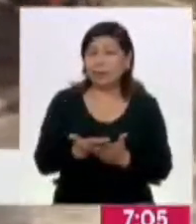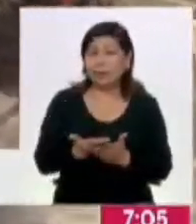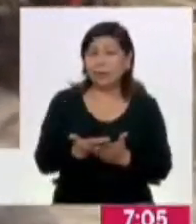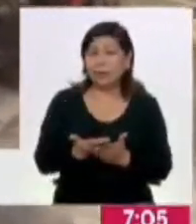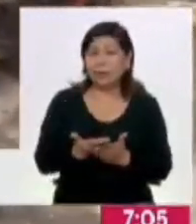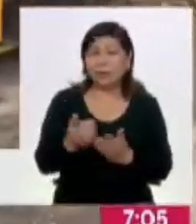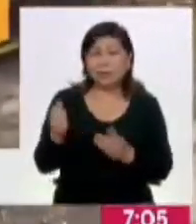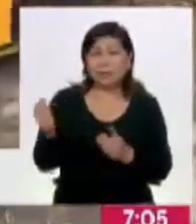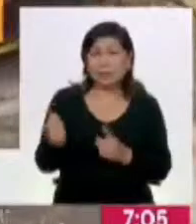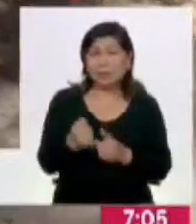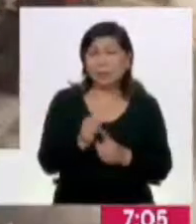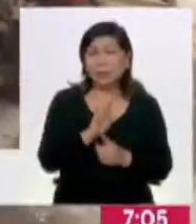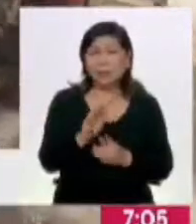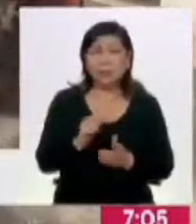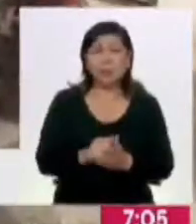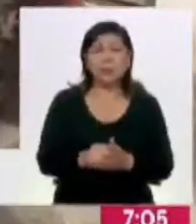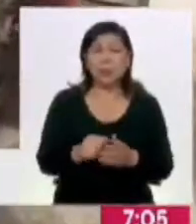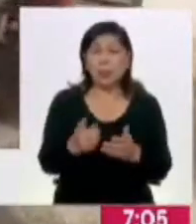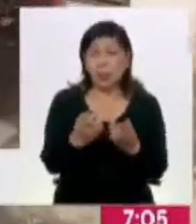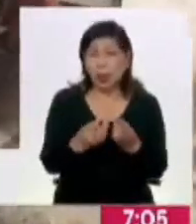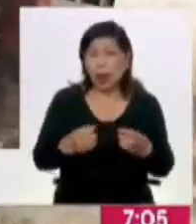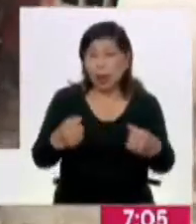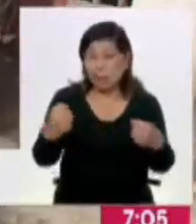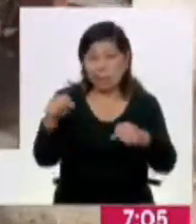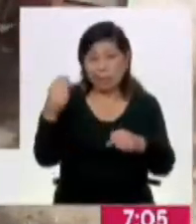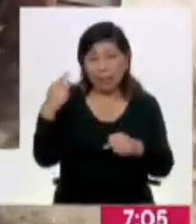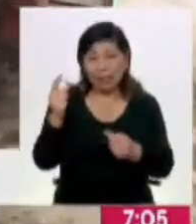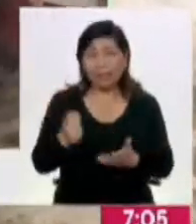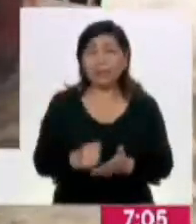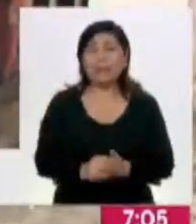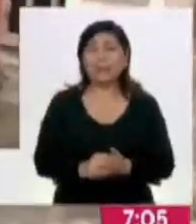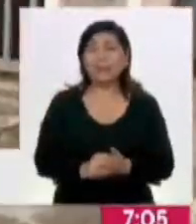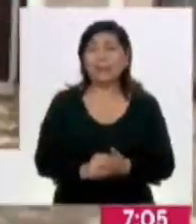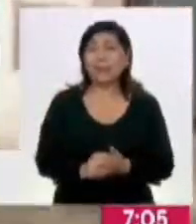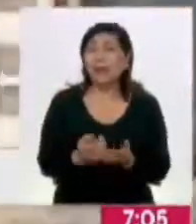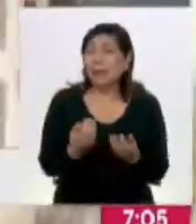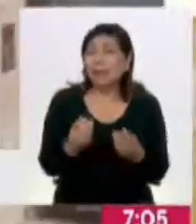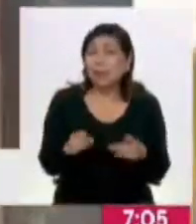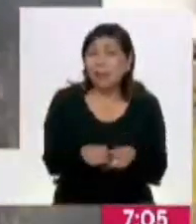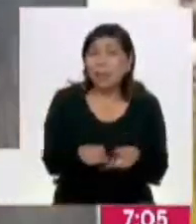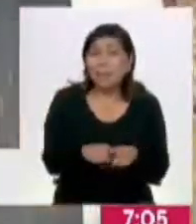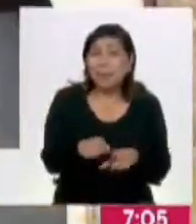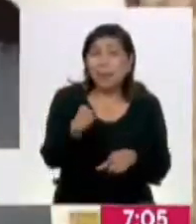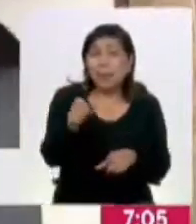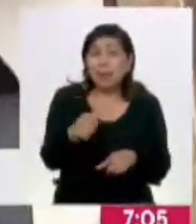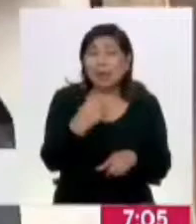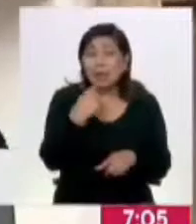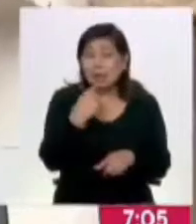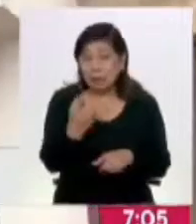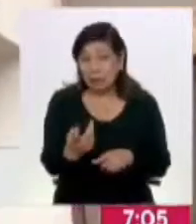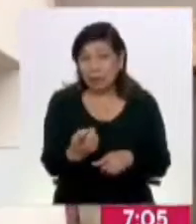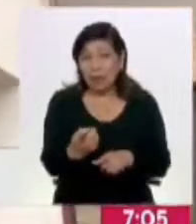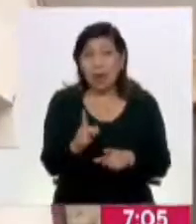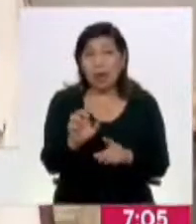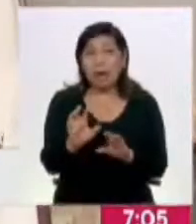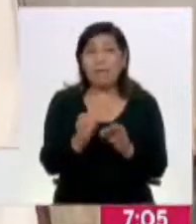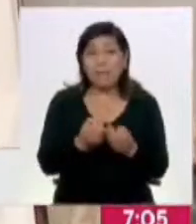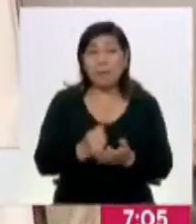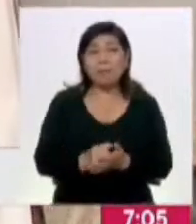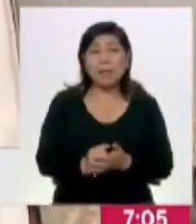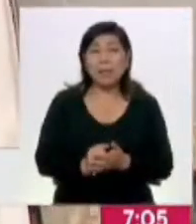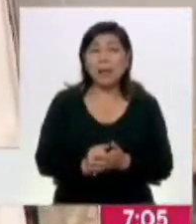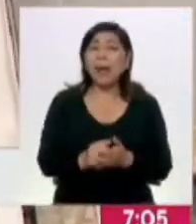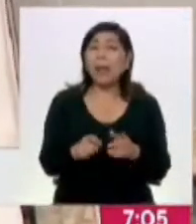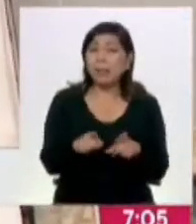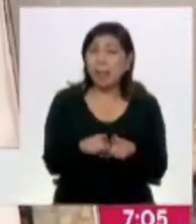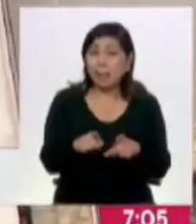a destruir el material y estas fuentes de ingreso de la familia, sino que estas personas, según la información de la familia, estas